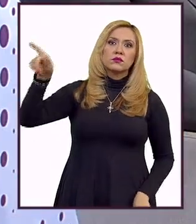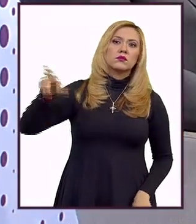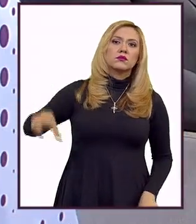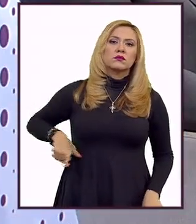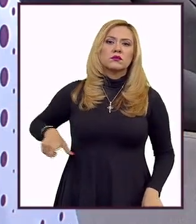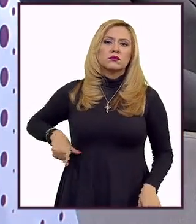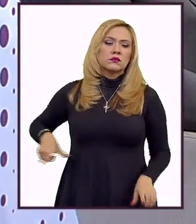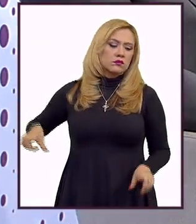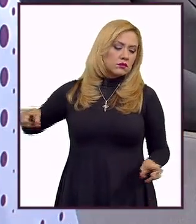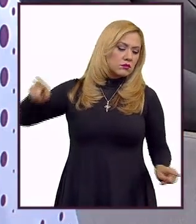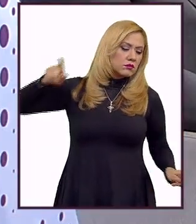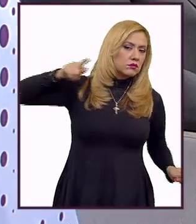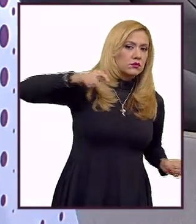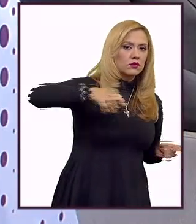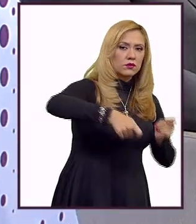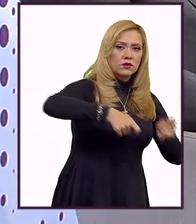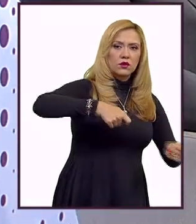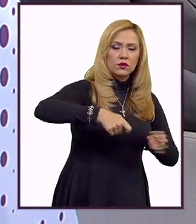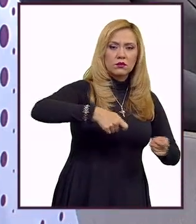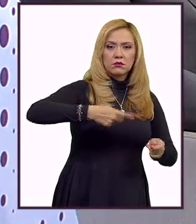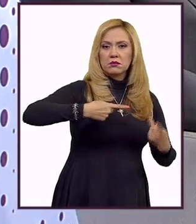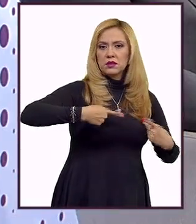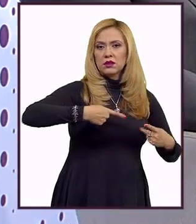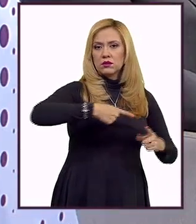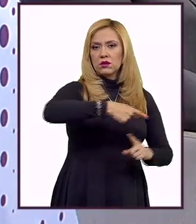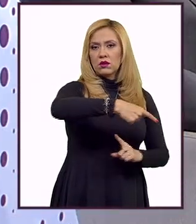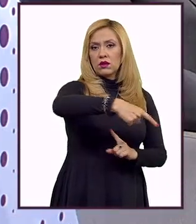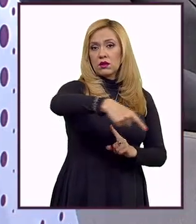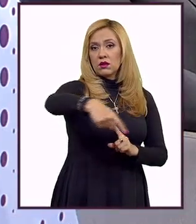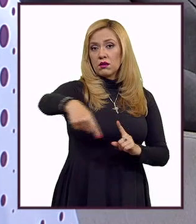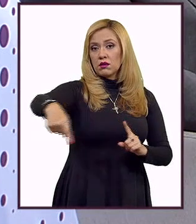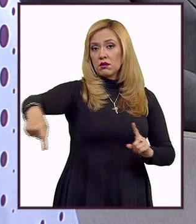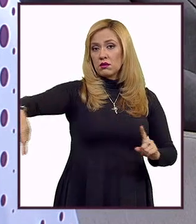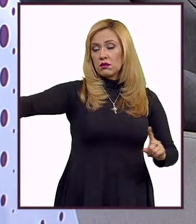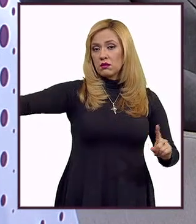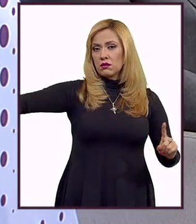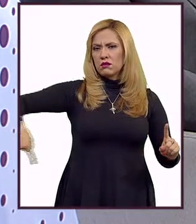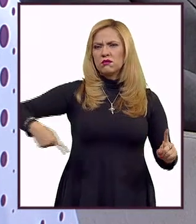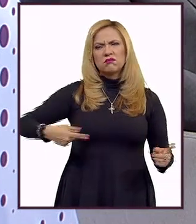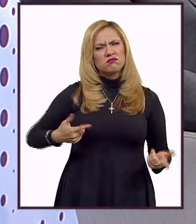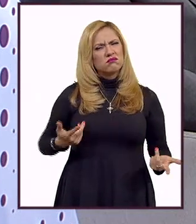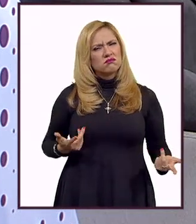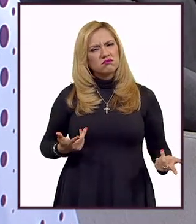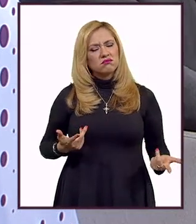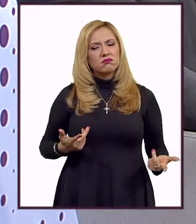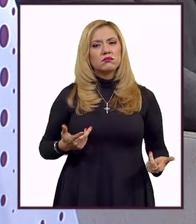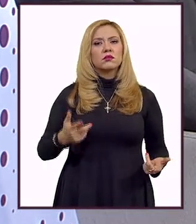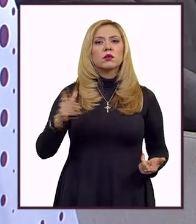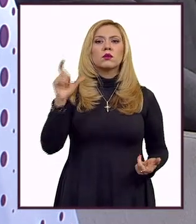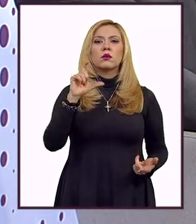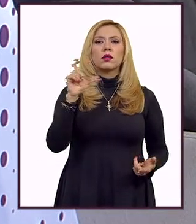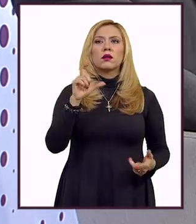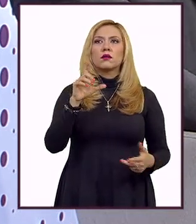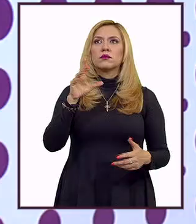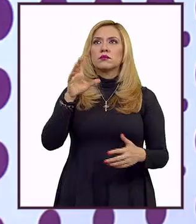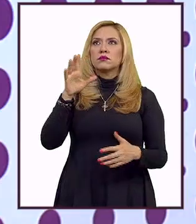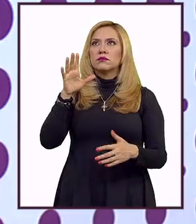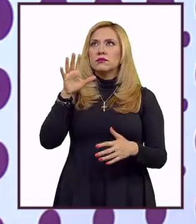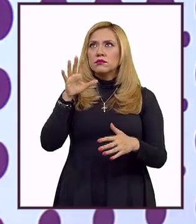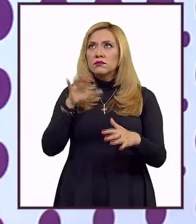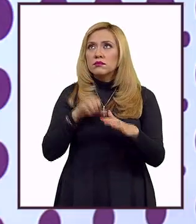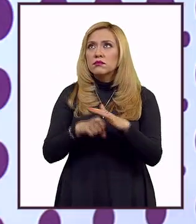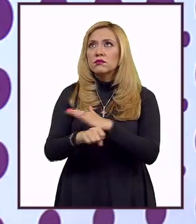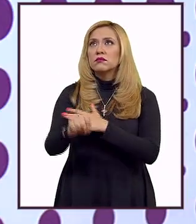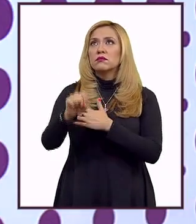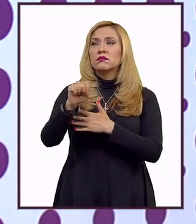su control total sobre cualquier persona, ¿no? Que esto quiere decir, entra en una institución que se llama una institución